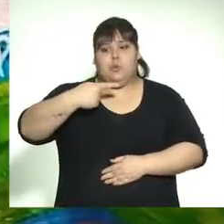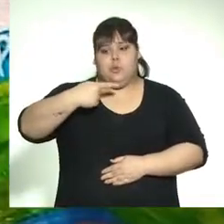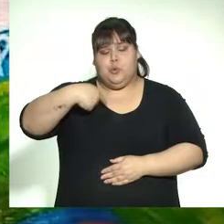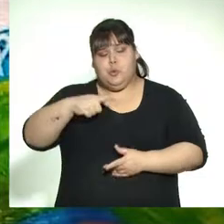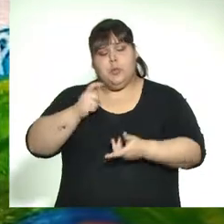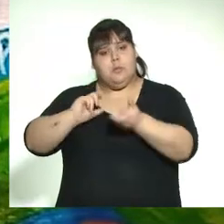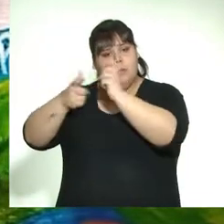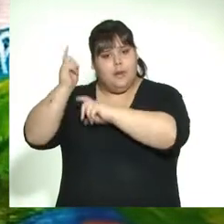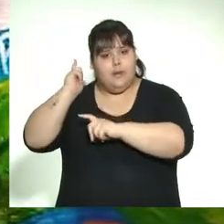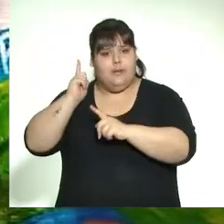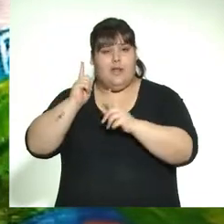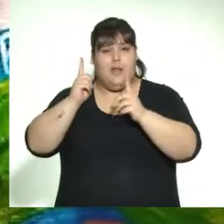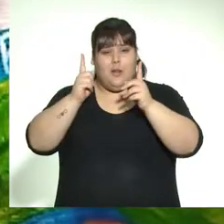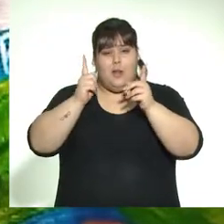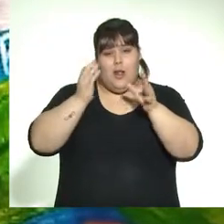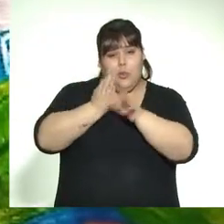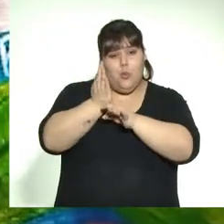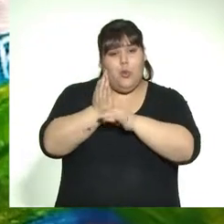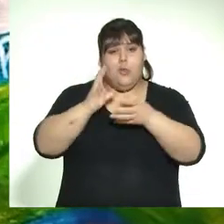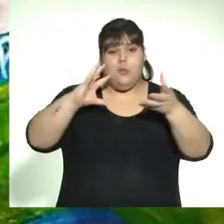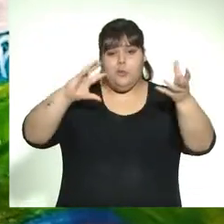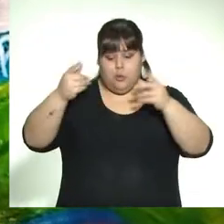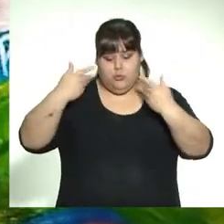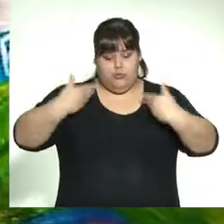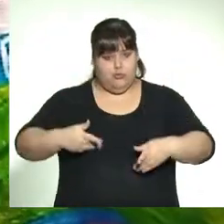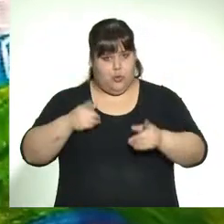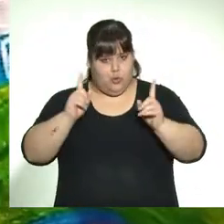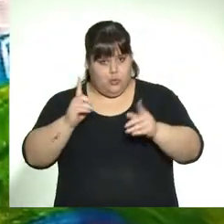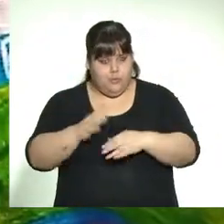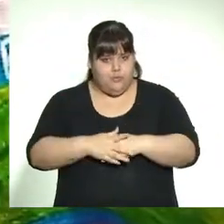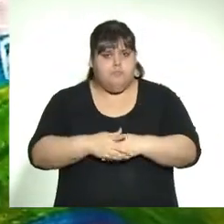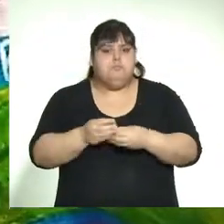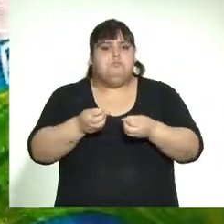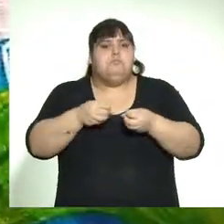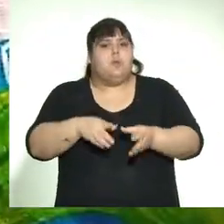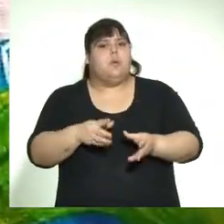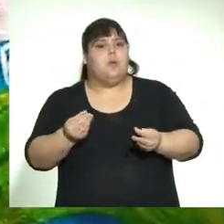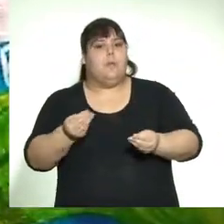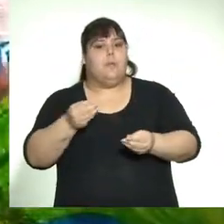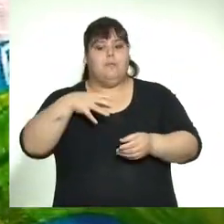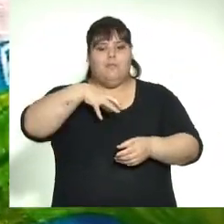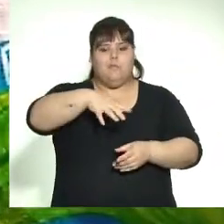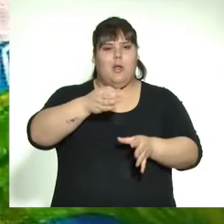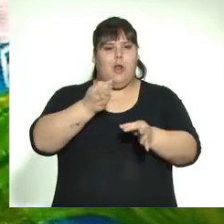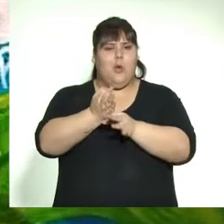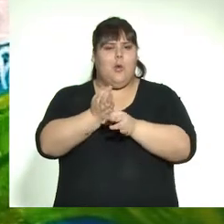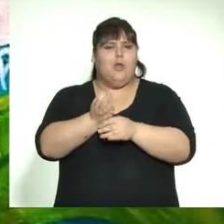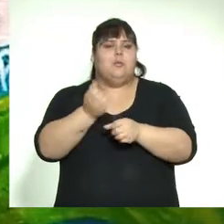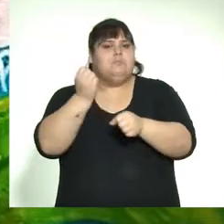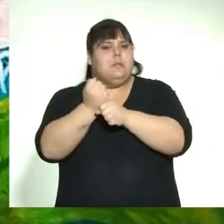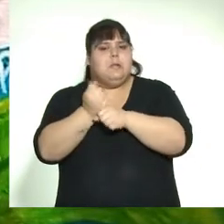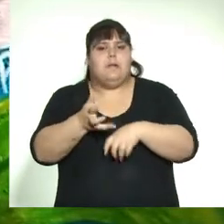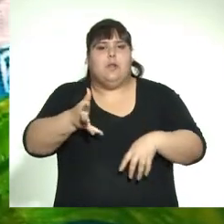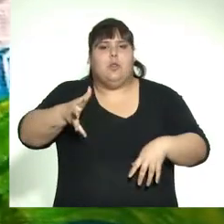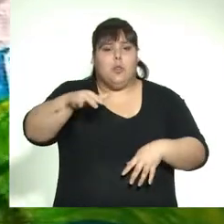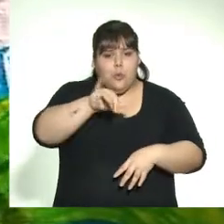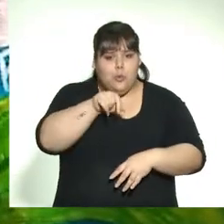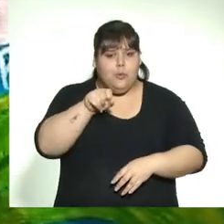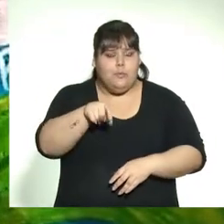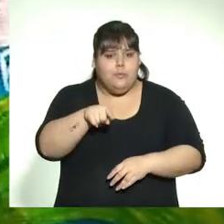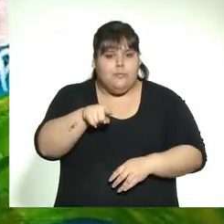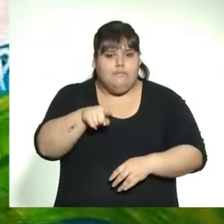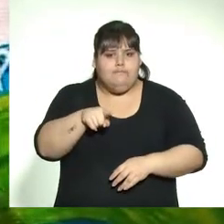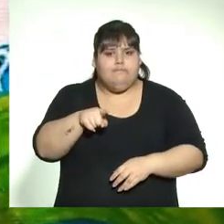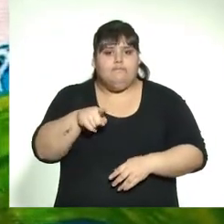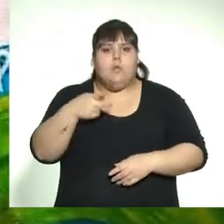Nuestra experiencia en educación ambiental como docentes comenzó en la escuela, en lo cotidiano, en el trabajo